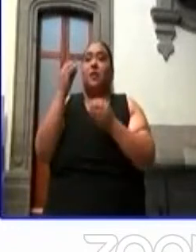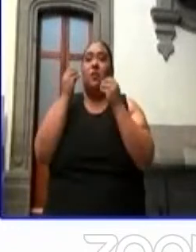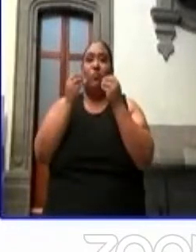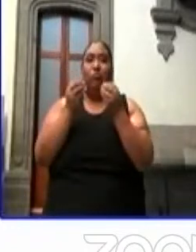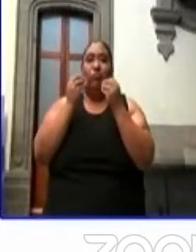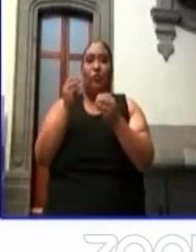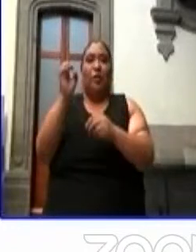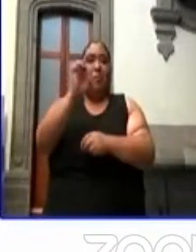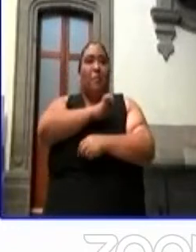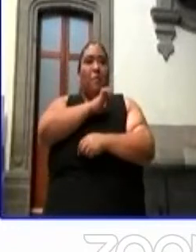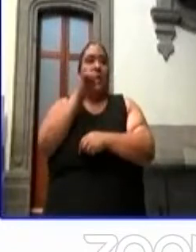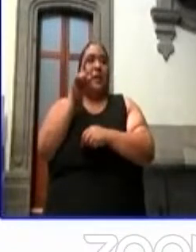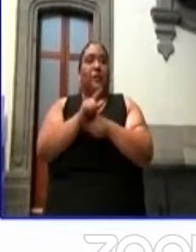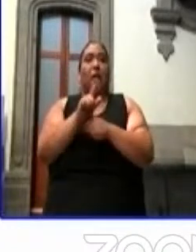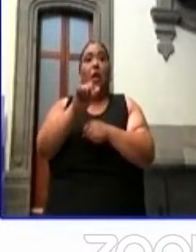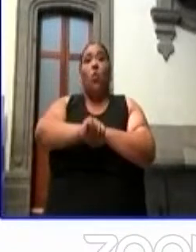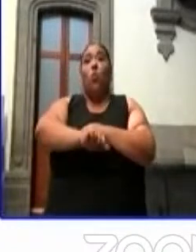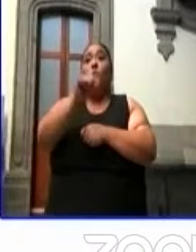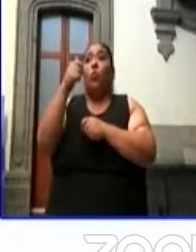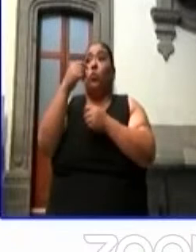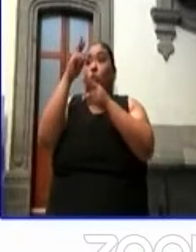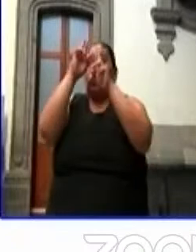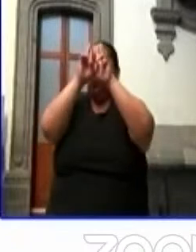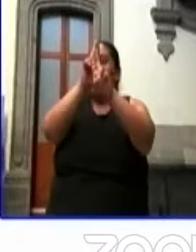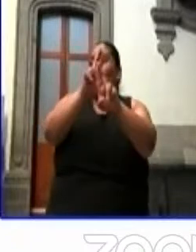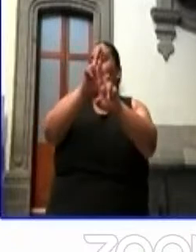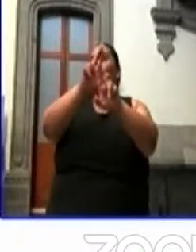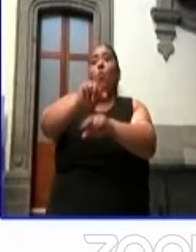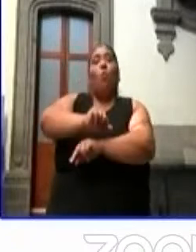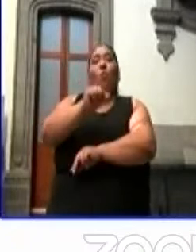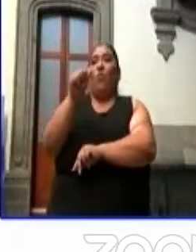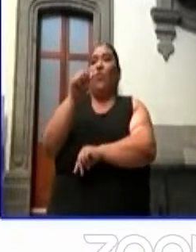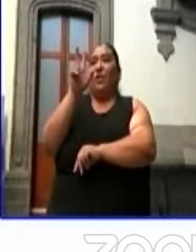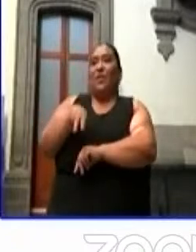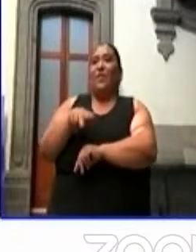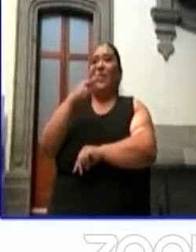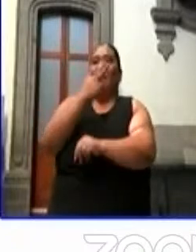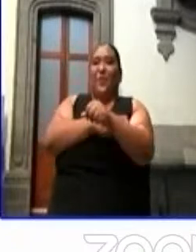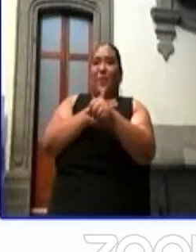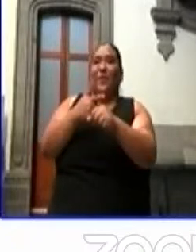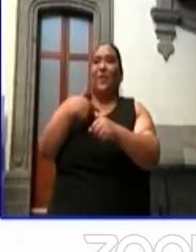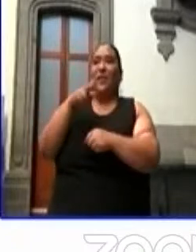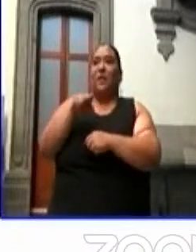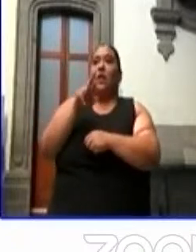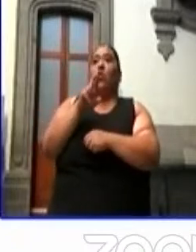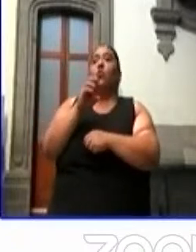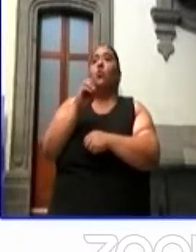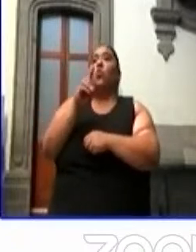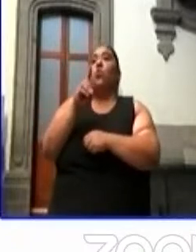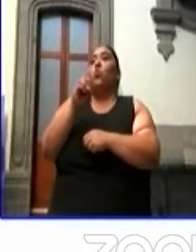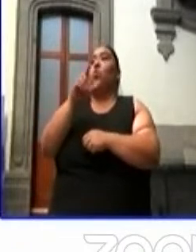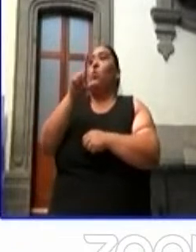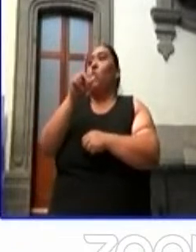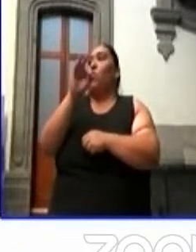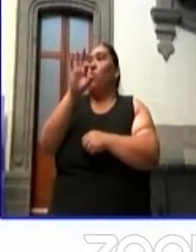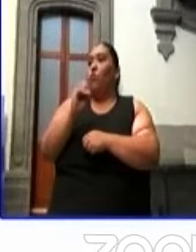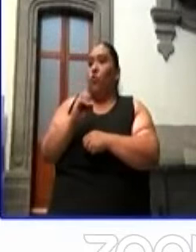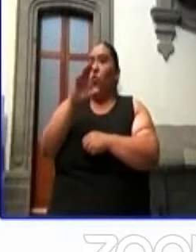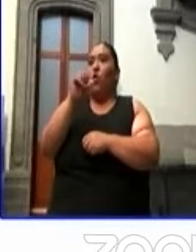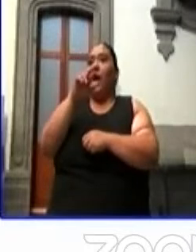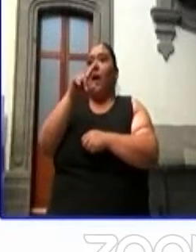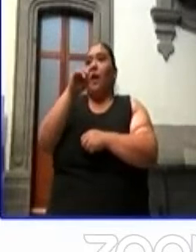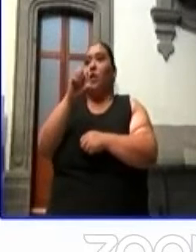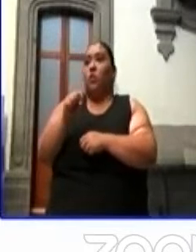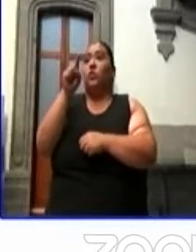en especial, otra mención honorífica, debo de ser honesto, a mi querido Rodolfo Carlos Torres Gutiérrez. Él